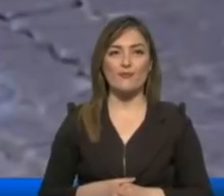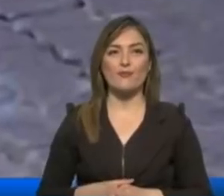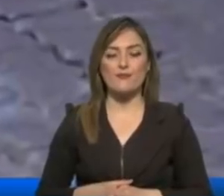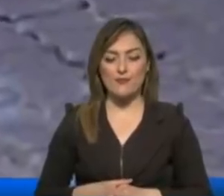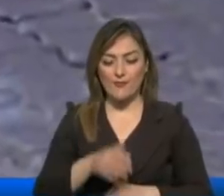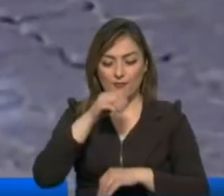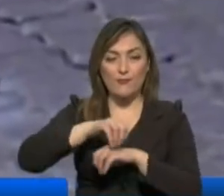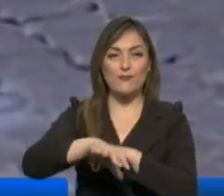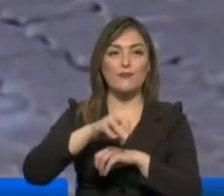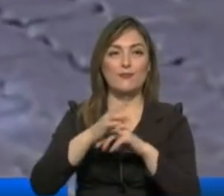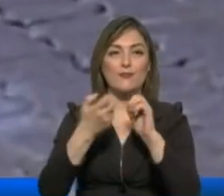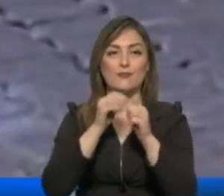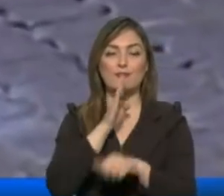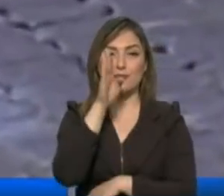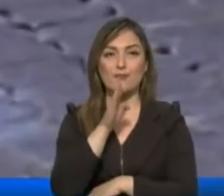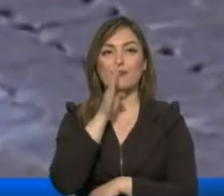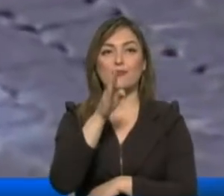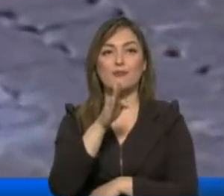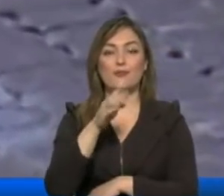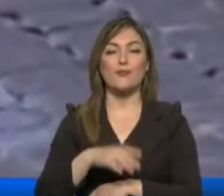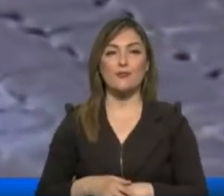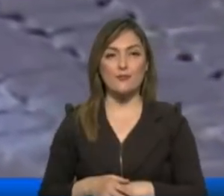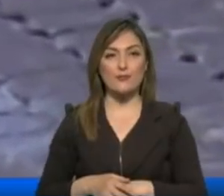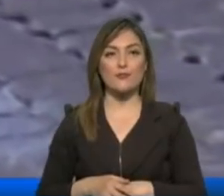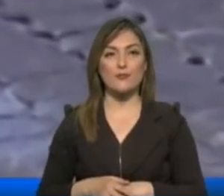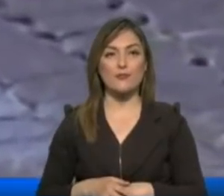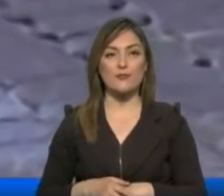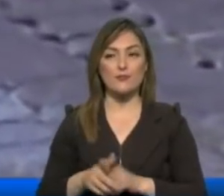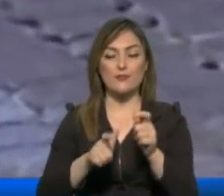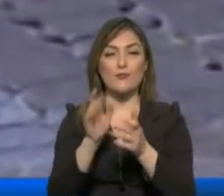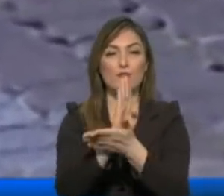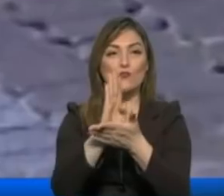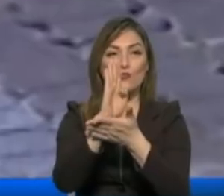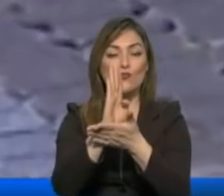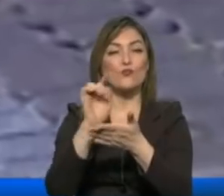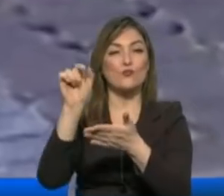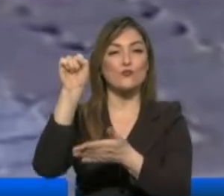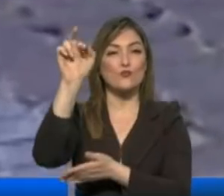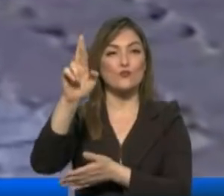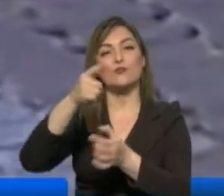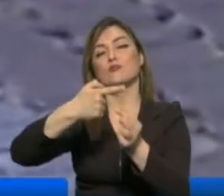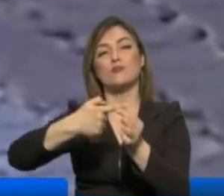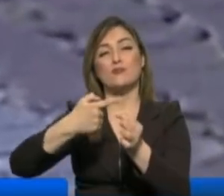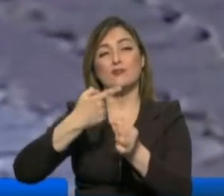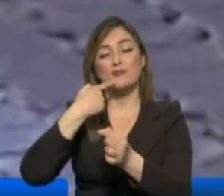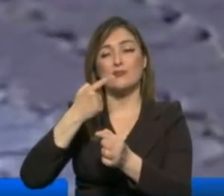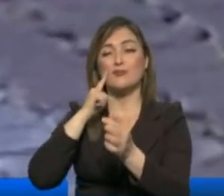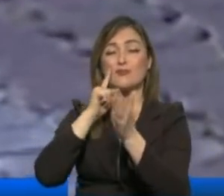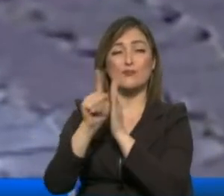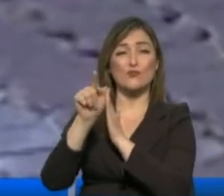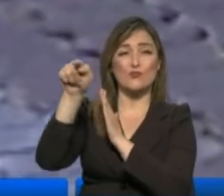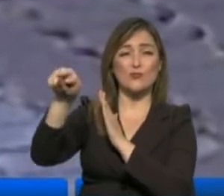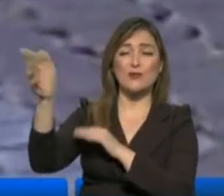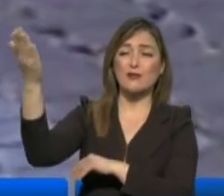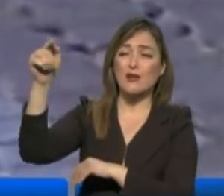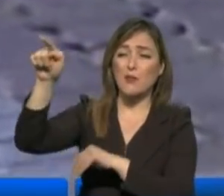Las fugas de agua son problemas recurrentes que llegan a nuestra redacción. Los moradores del barrio Nuevos Horizontes, en el sur de Quito, aseguran que reportaron el problema